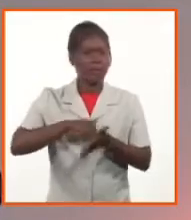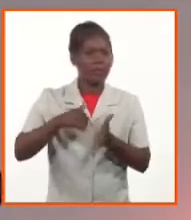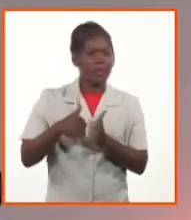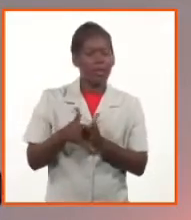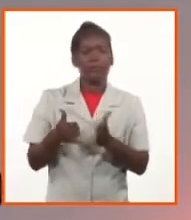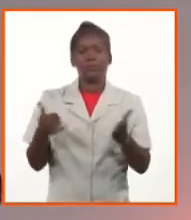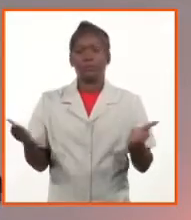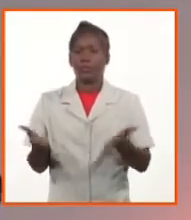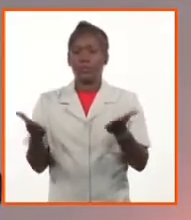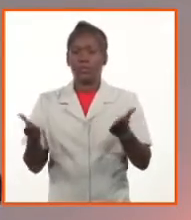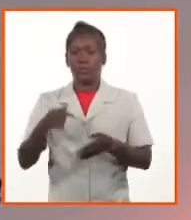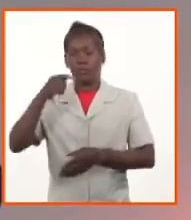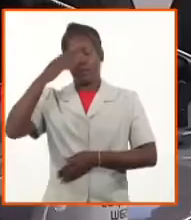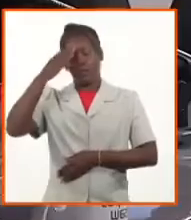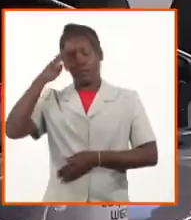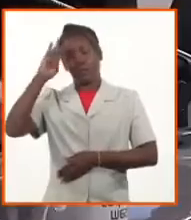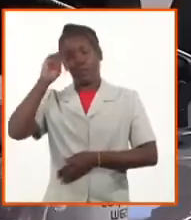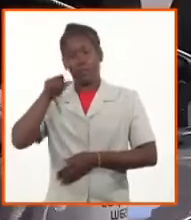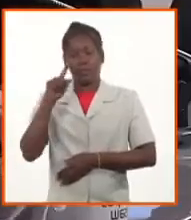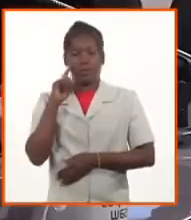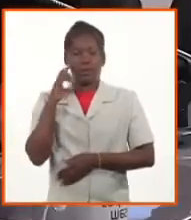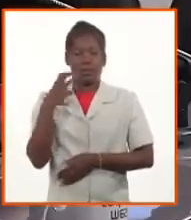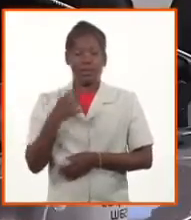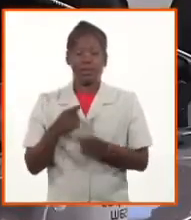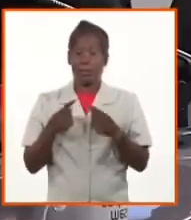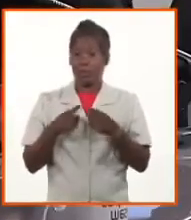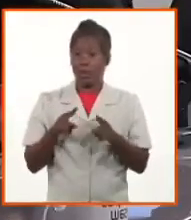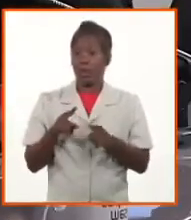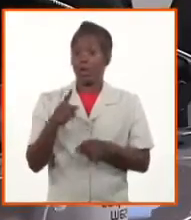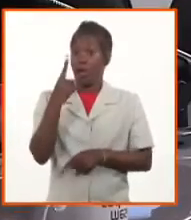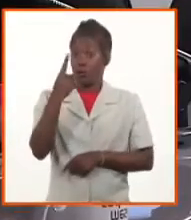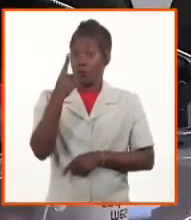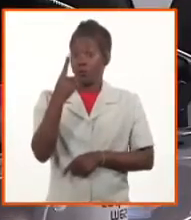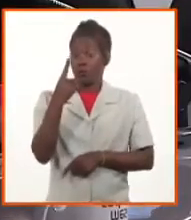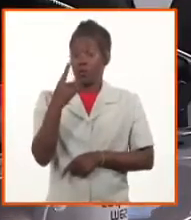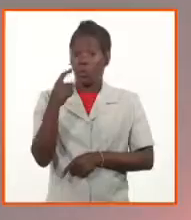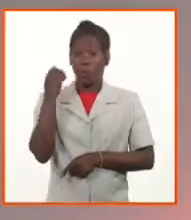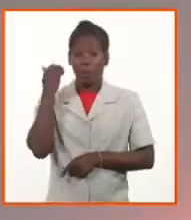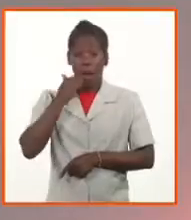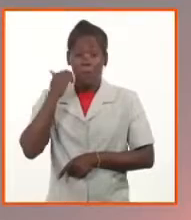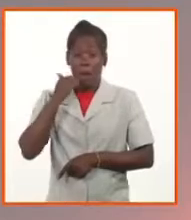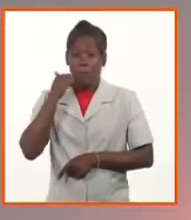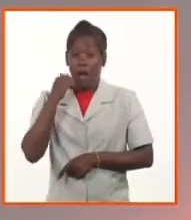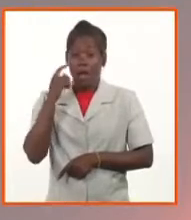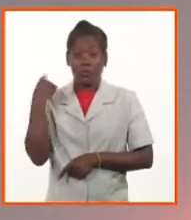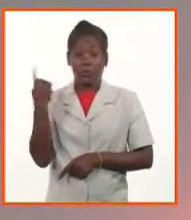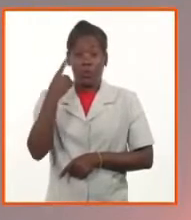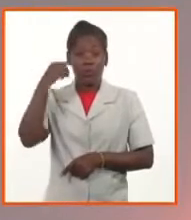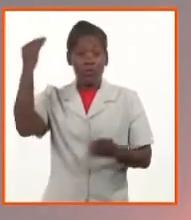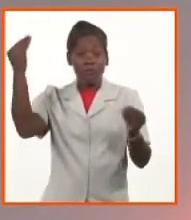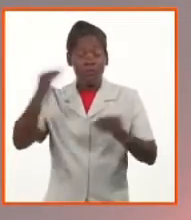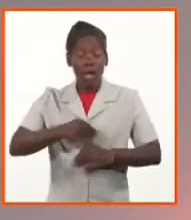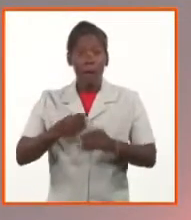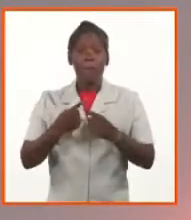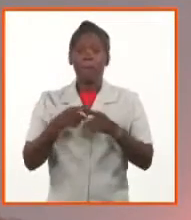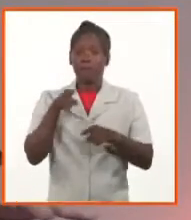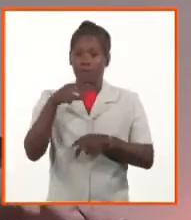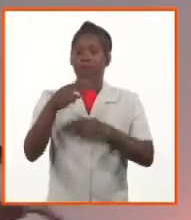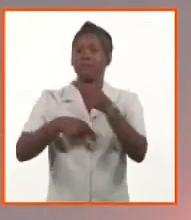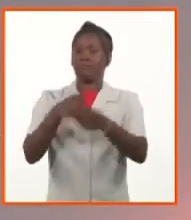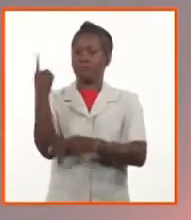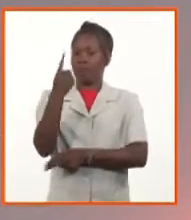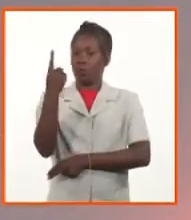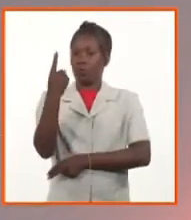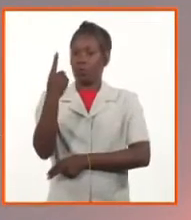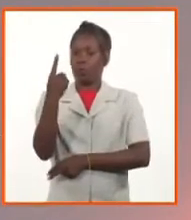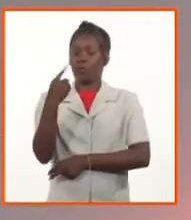Cuba es enorme. Son la romería cerca, es el más conocido, pero son muchos. De hecho, son cerca de 150 eventos y jornadas de programación, aunque tenemos identificados